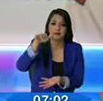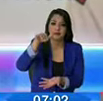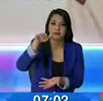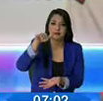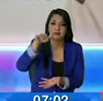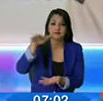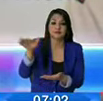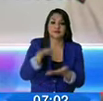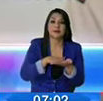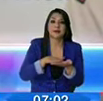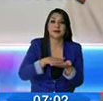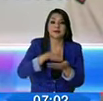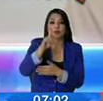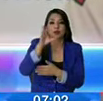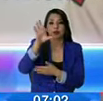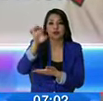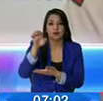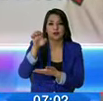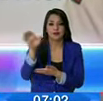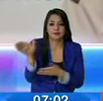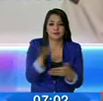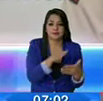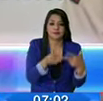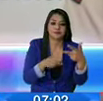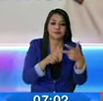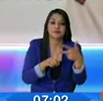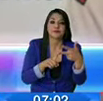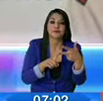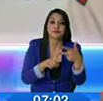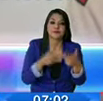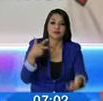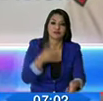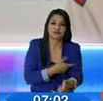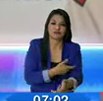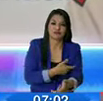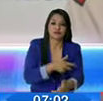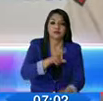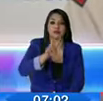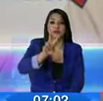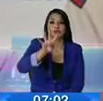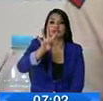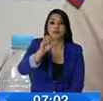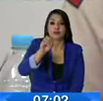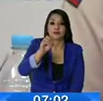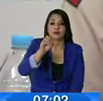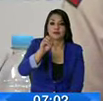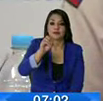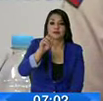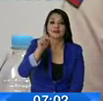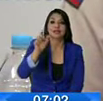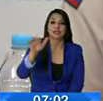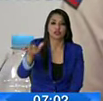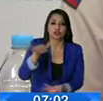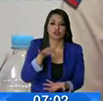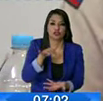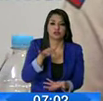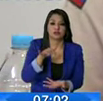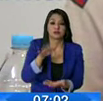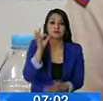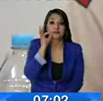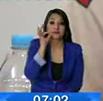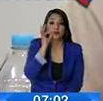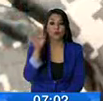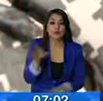pasta base 1 tonelada 100.000 kilos y heroína 240 kilos de heroína, en marihuana